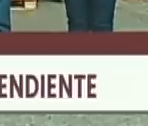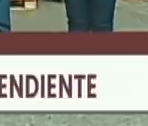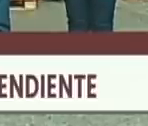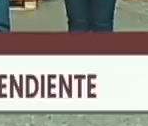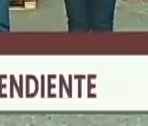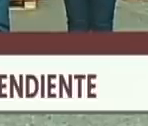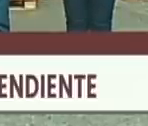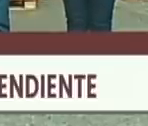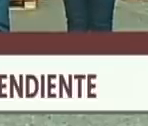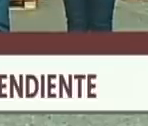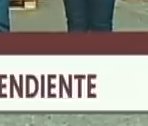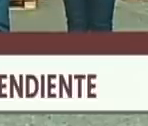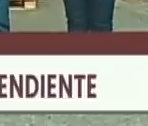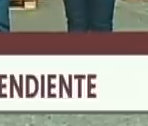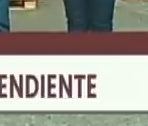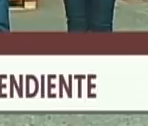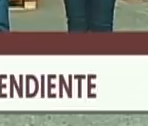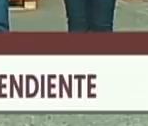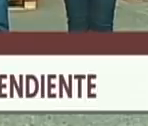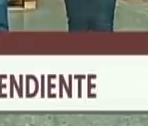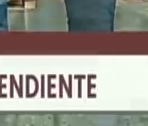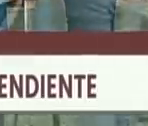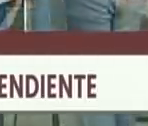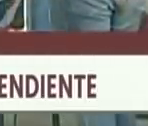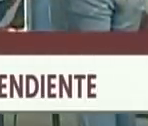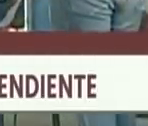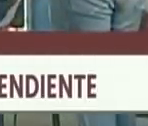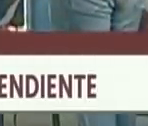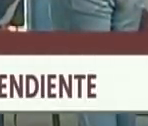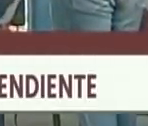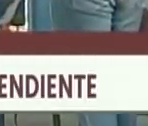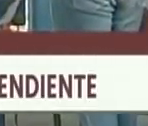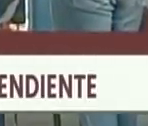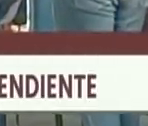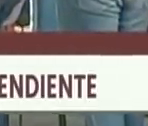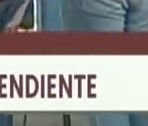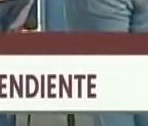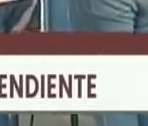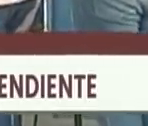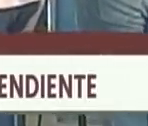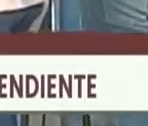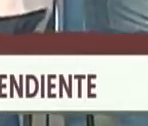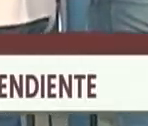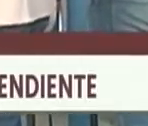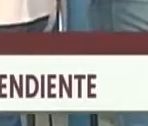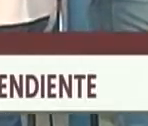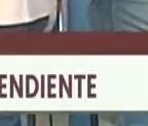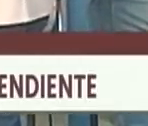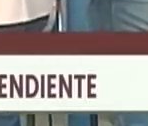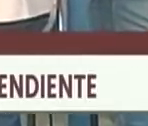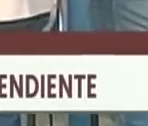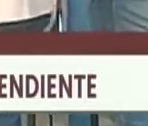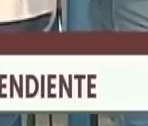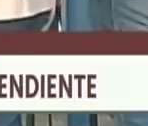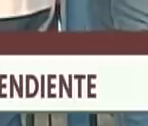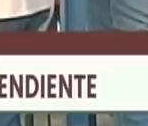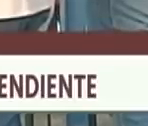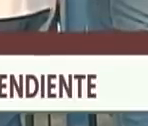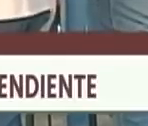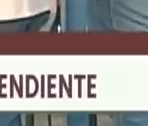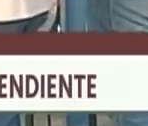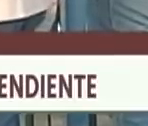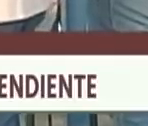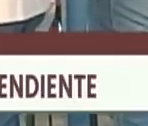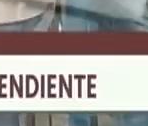Venezuela. Mi saludo a toda Venezuela, hoy miércoles de economía. Aquí está la vicepresidenta ejecutiva, el ministro de